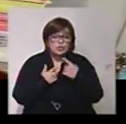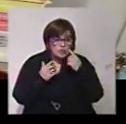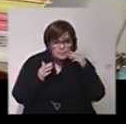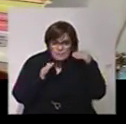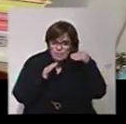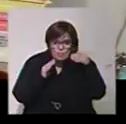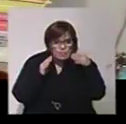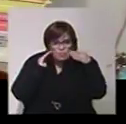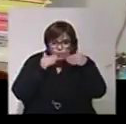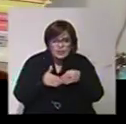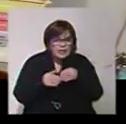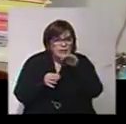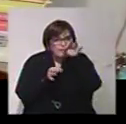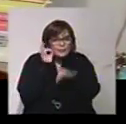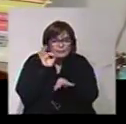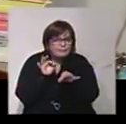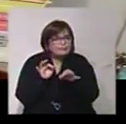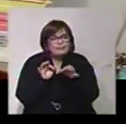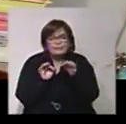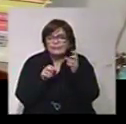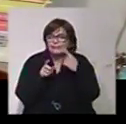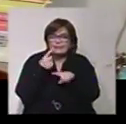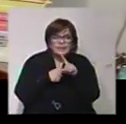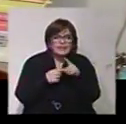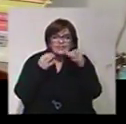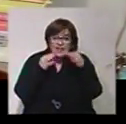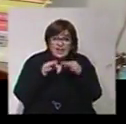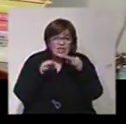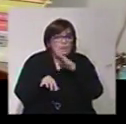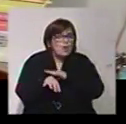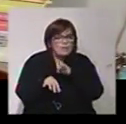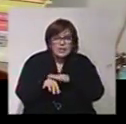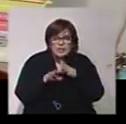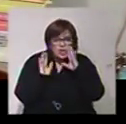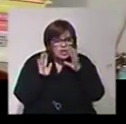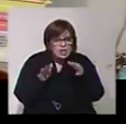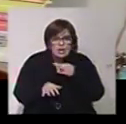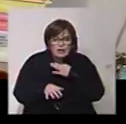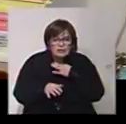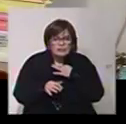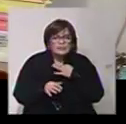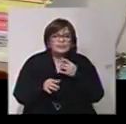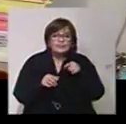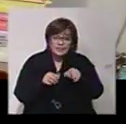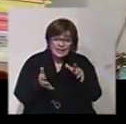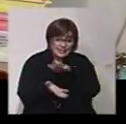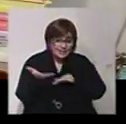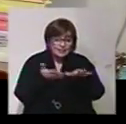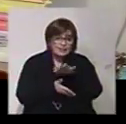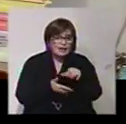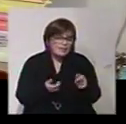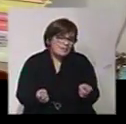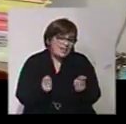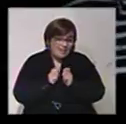Fue muy breve, pero fue un momento muy intenso. En ese contexto, a mí me